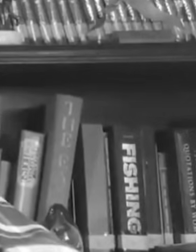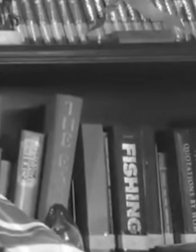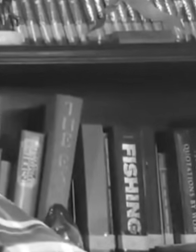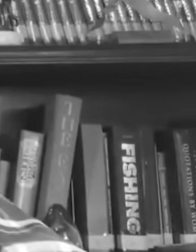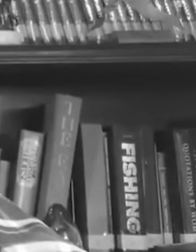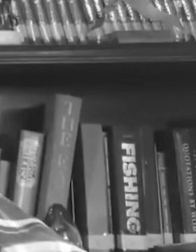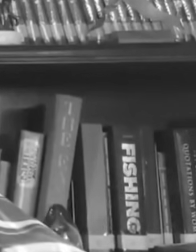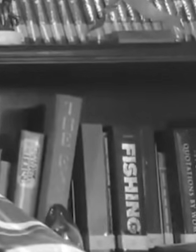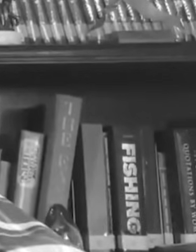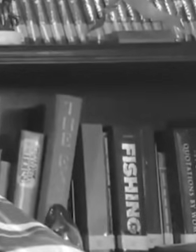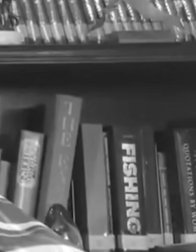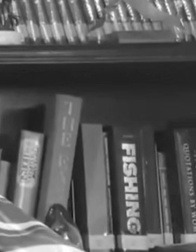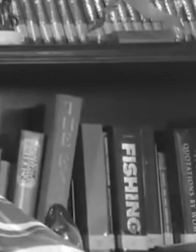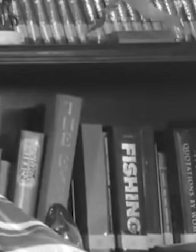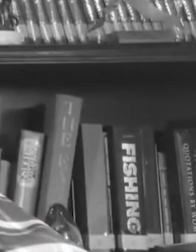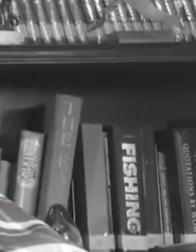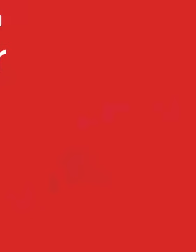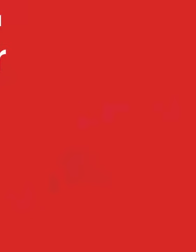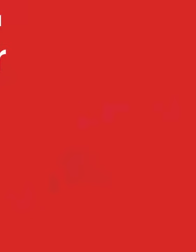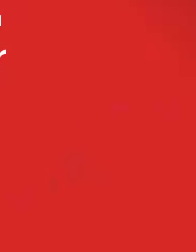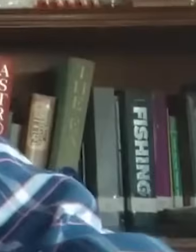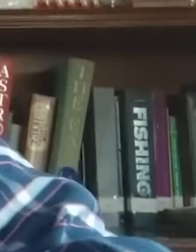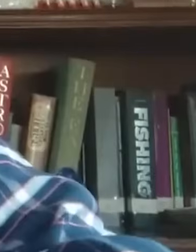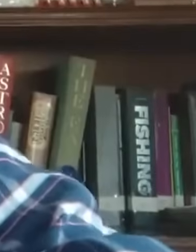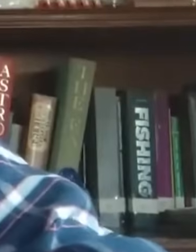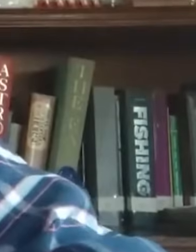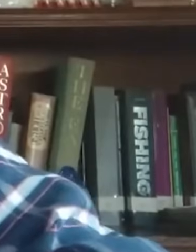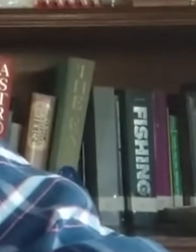instrumento de verdadero cambio en nuestro país.